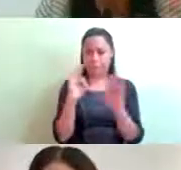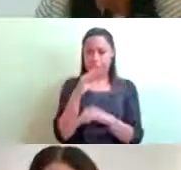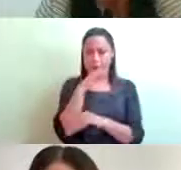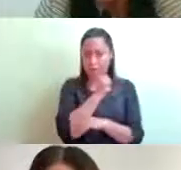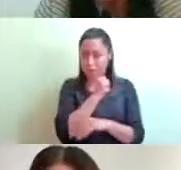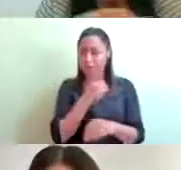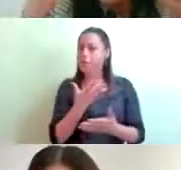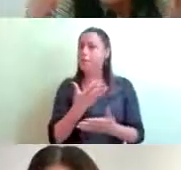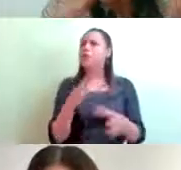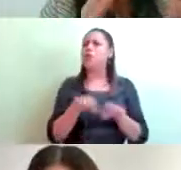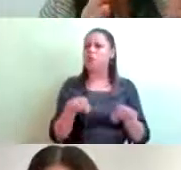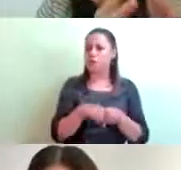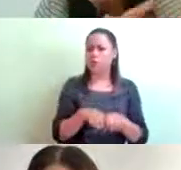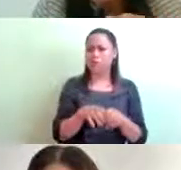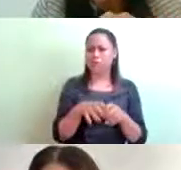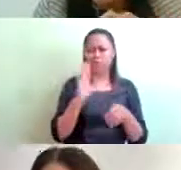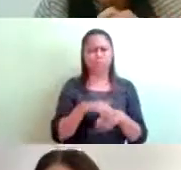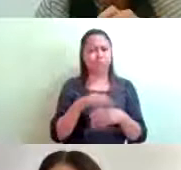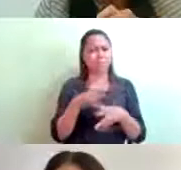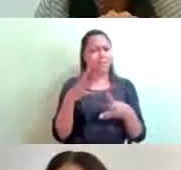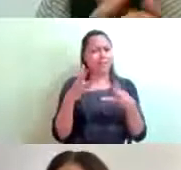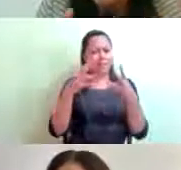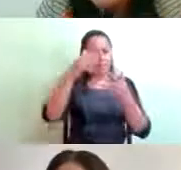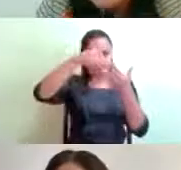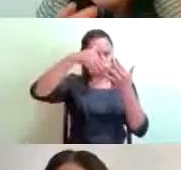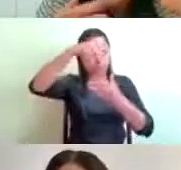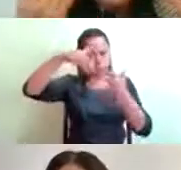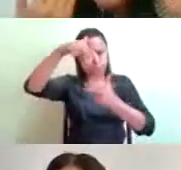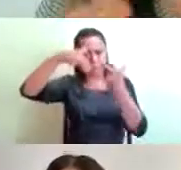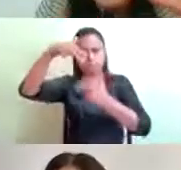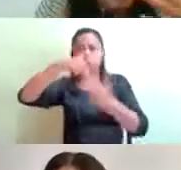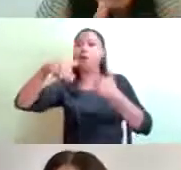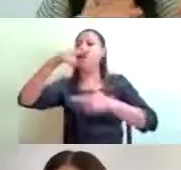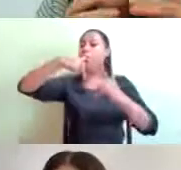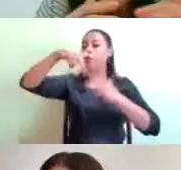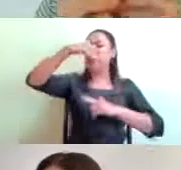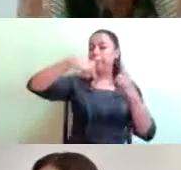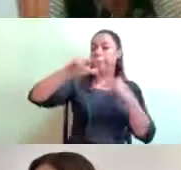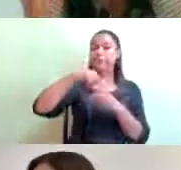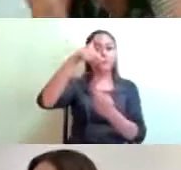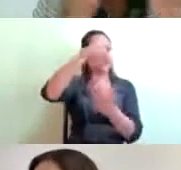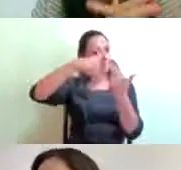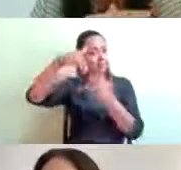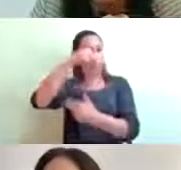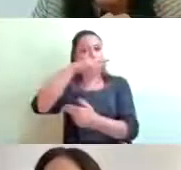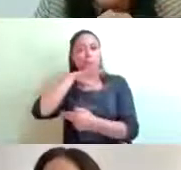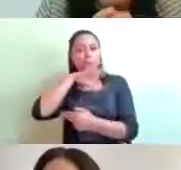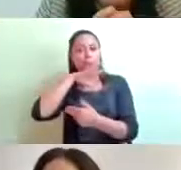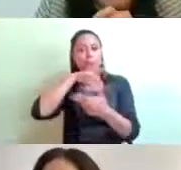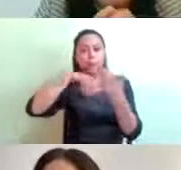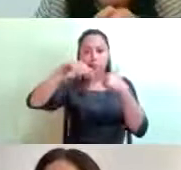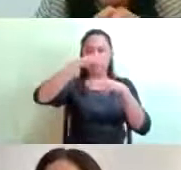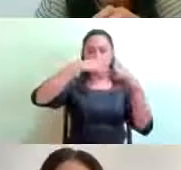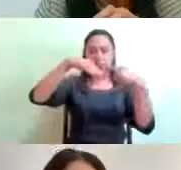concentración de carbono que estamos teniendo en la atmósfera y que, como ustedes saben, pues es acumulativo, no hay manera que se vaya a